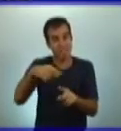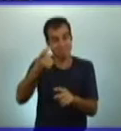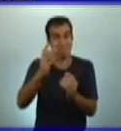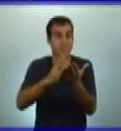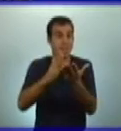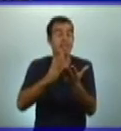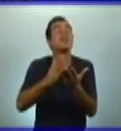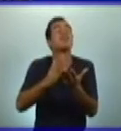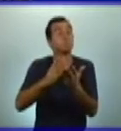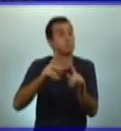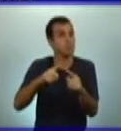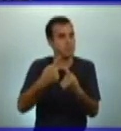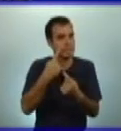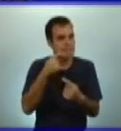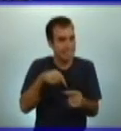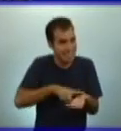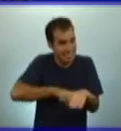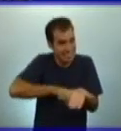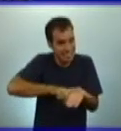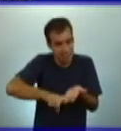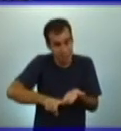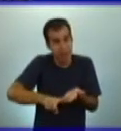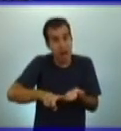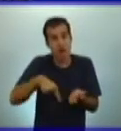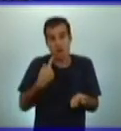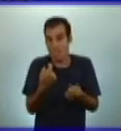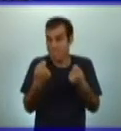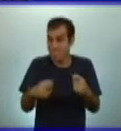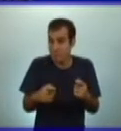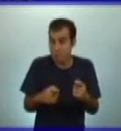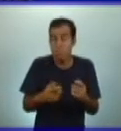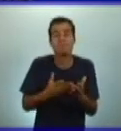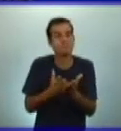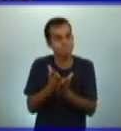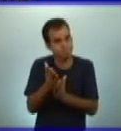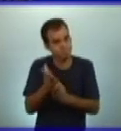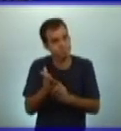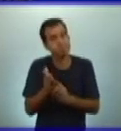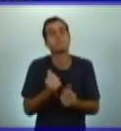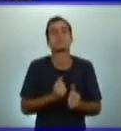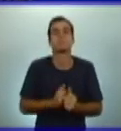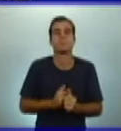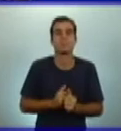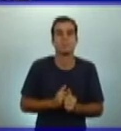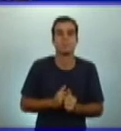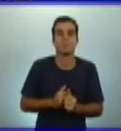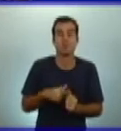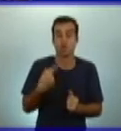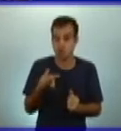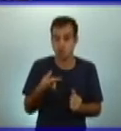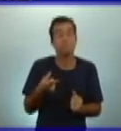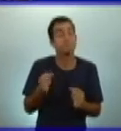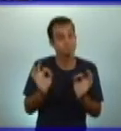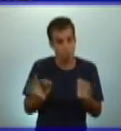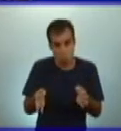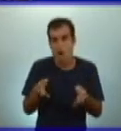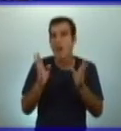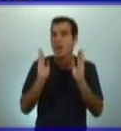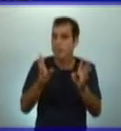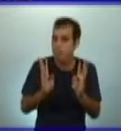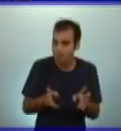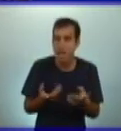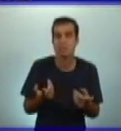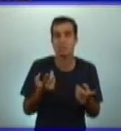fíjense, nosotros esta semana debemos seguir ejercitando o dedicar un tiempo a la adición y sustracción, pero no